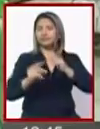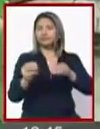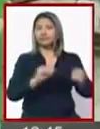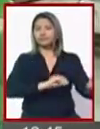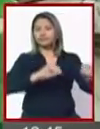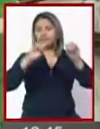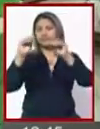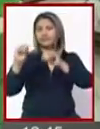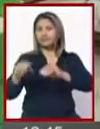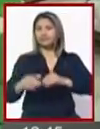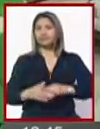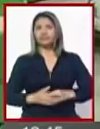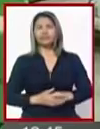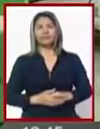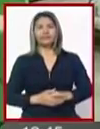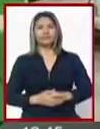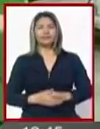ser